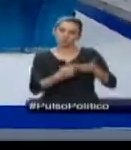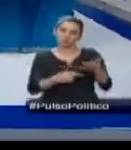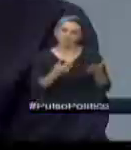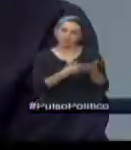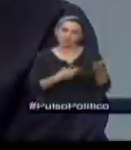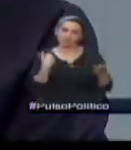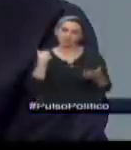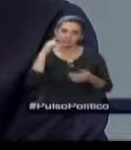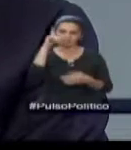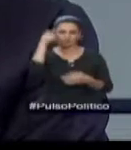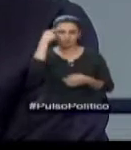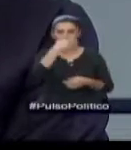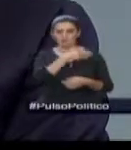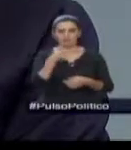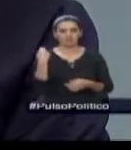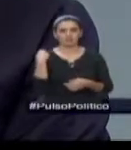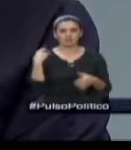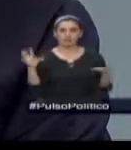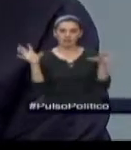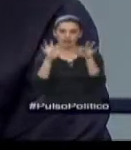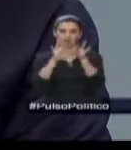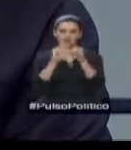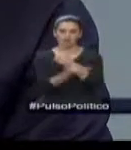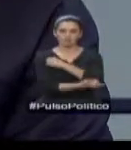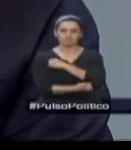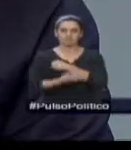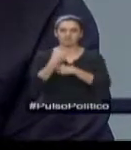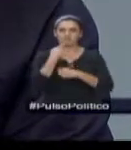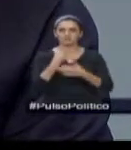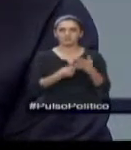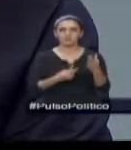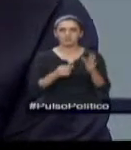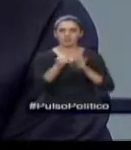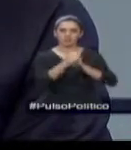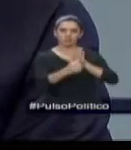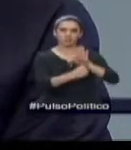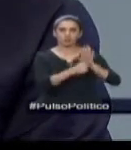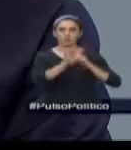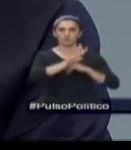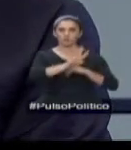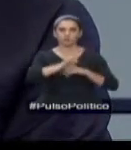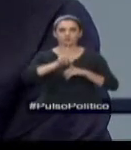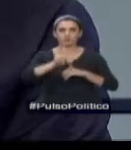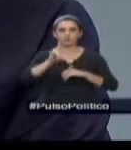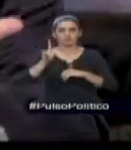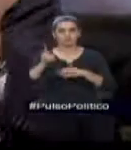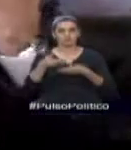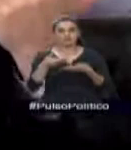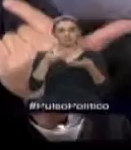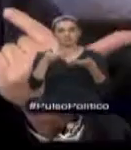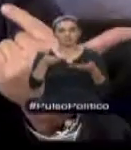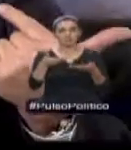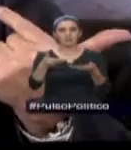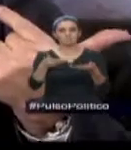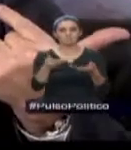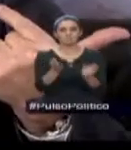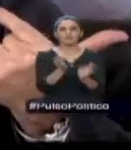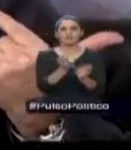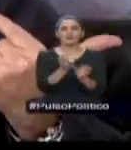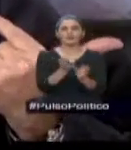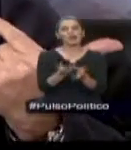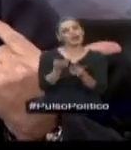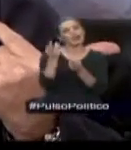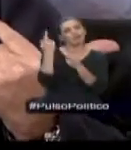el gobierno nacional y que tiene el bloque oficial dice que el artículo 441 le da la competencia a la asamblea